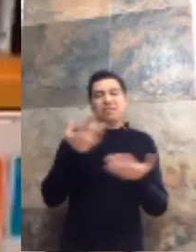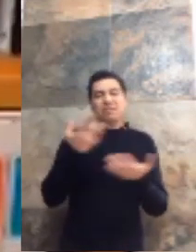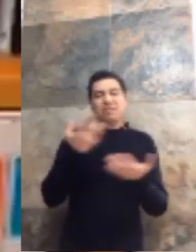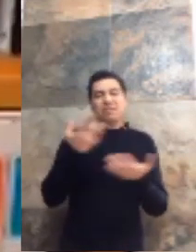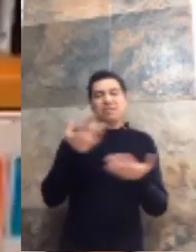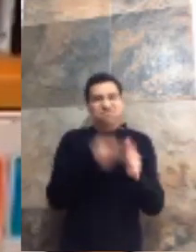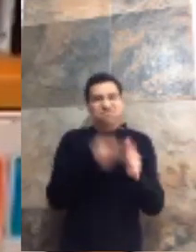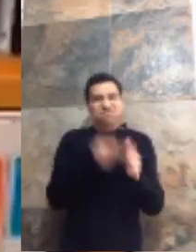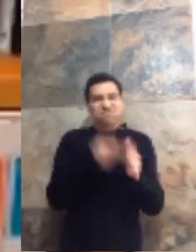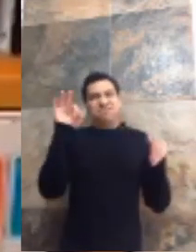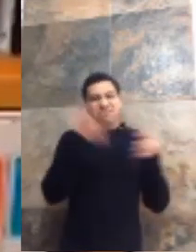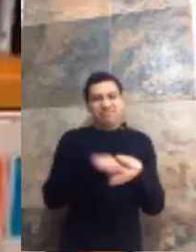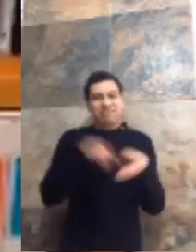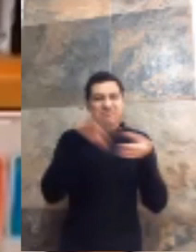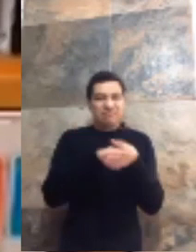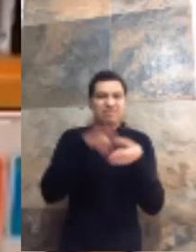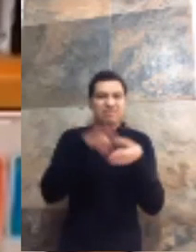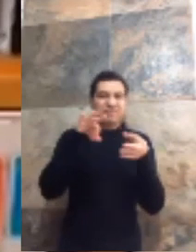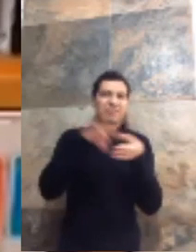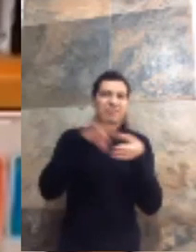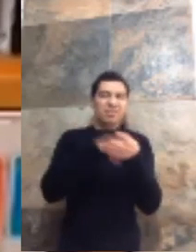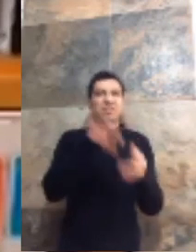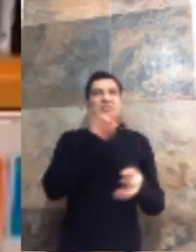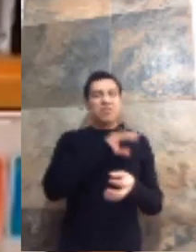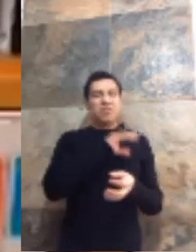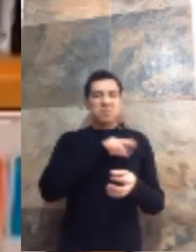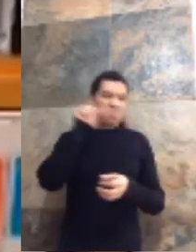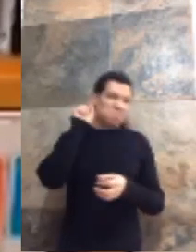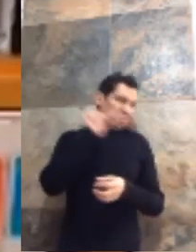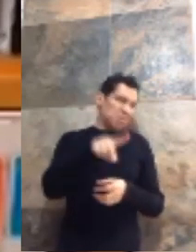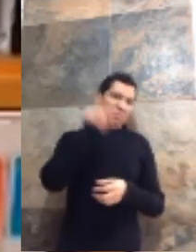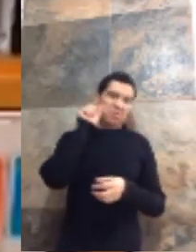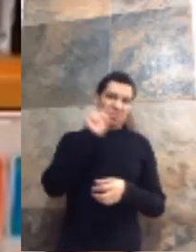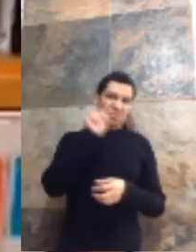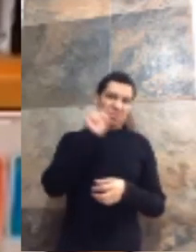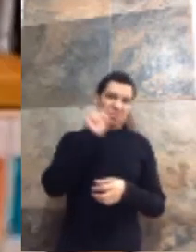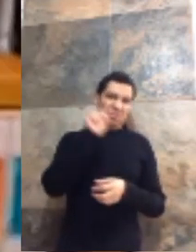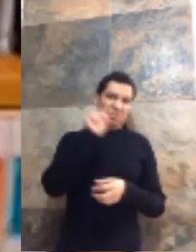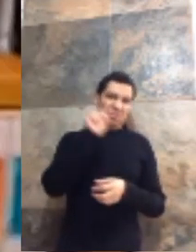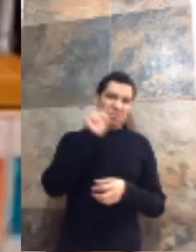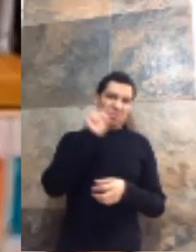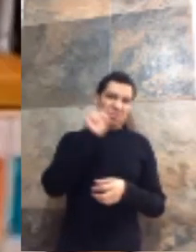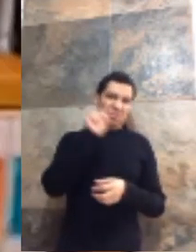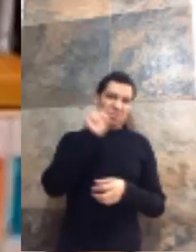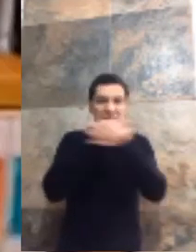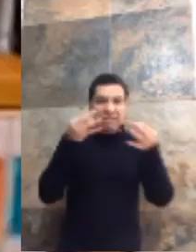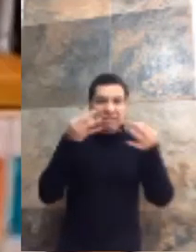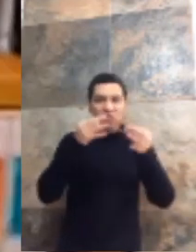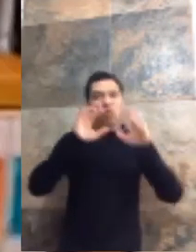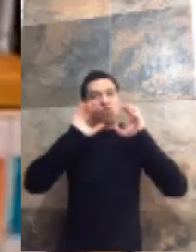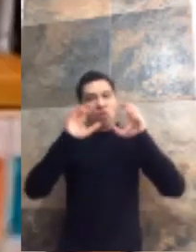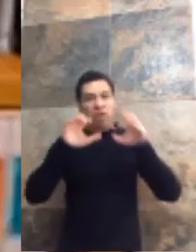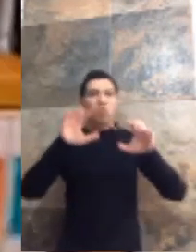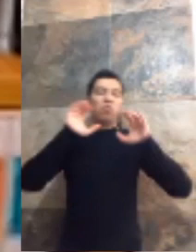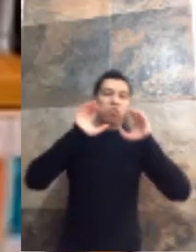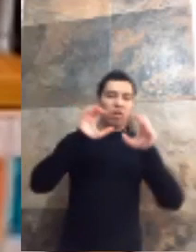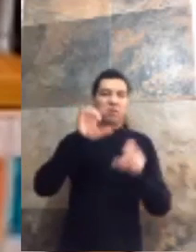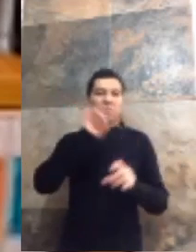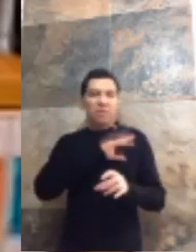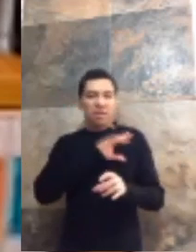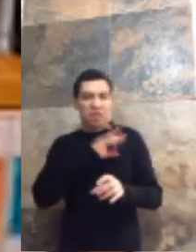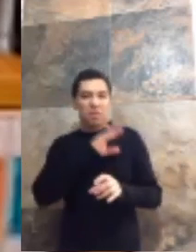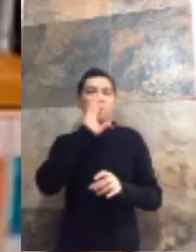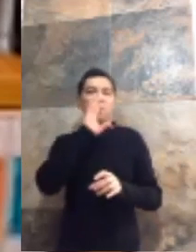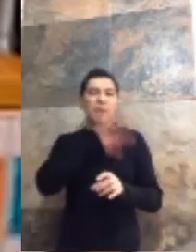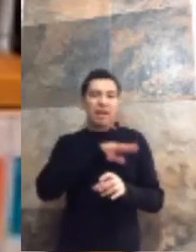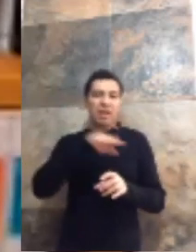a lo largo del día, lo que va a hacer es darme la impresión, una creencia, una cognición de que las